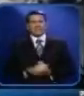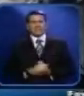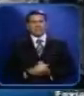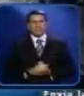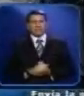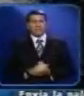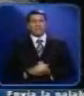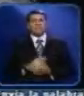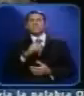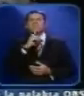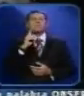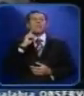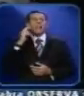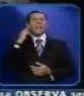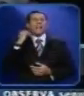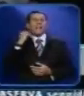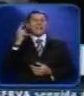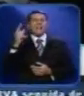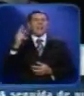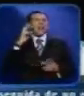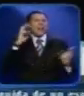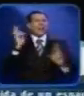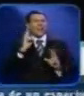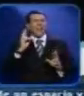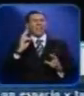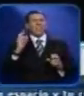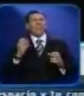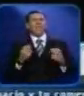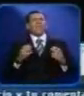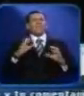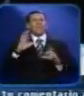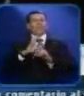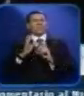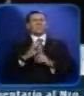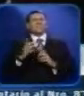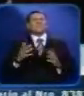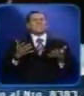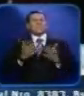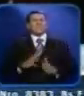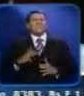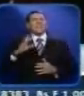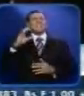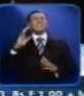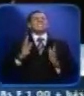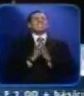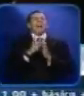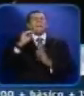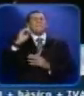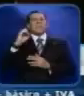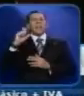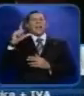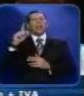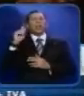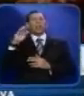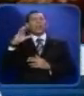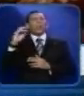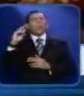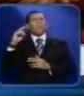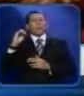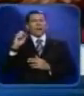Conocida como La Negra, la vocalista de raíz folclórica nació en 1935 en San Miguel de Tucumán. Fue allí, en su país natal,